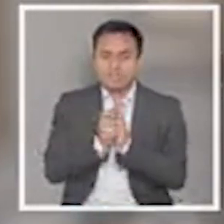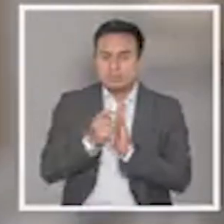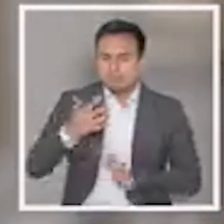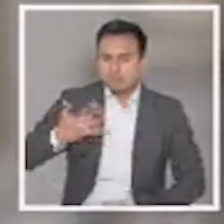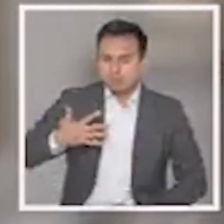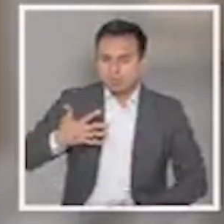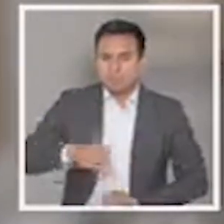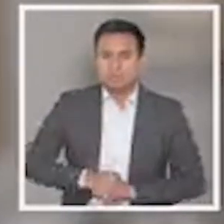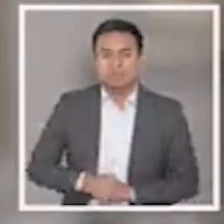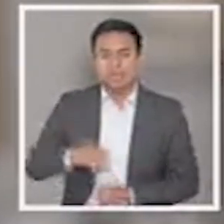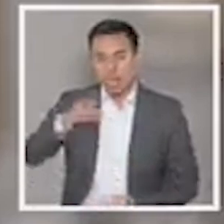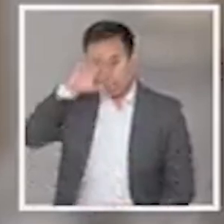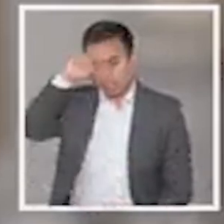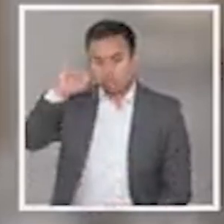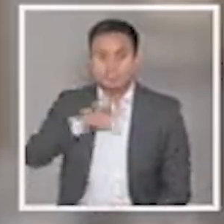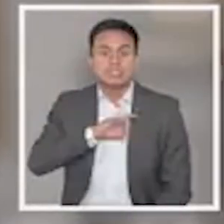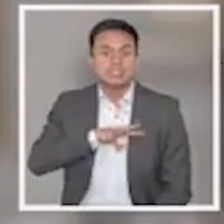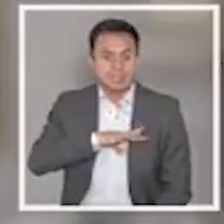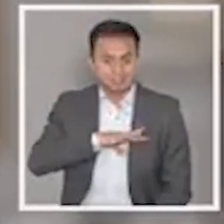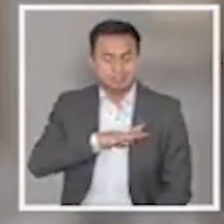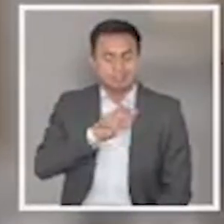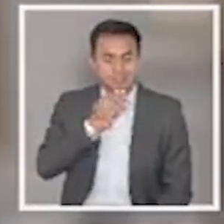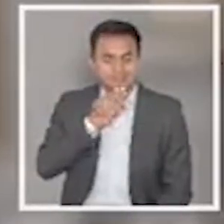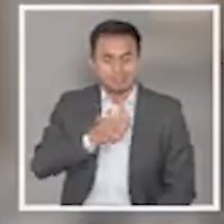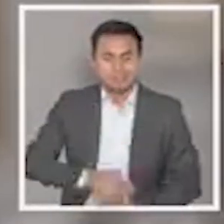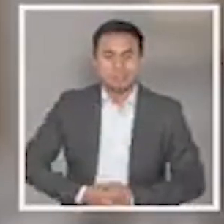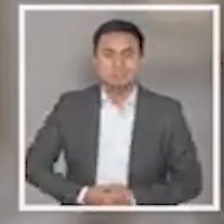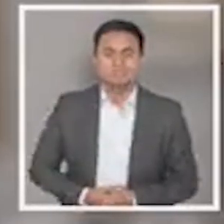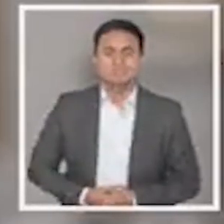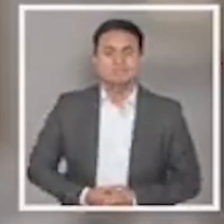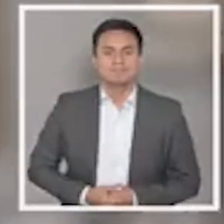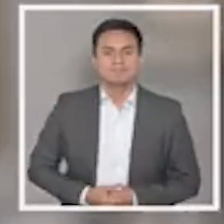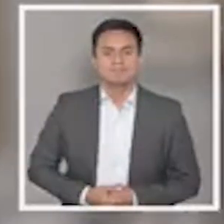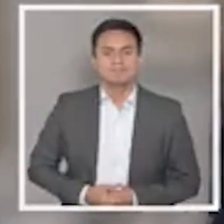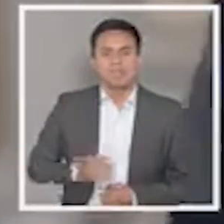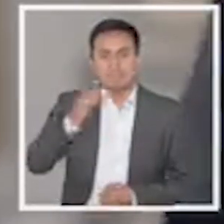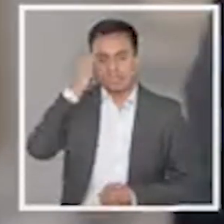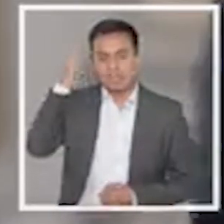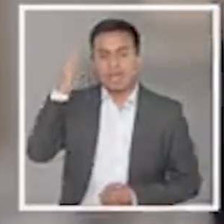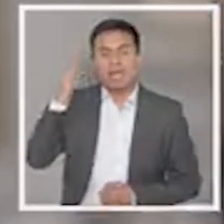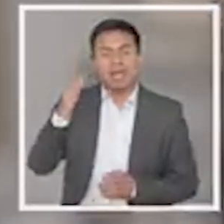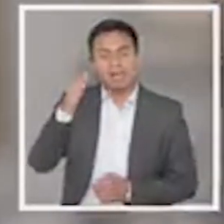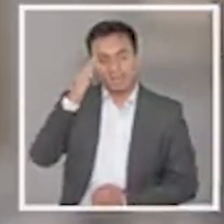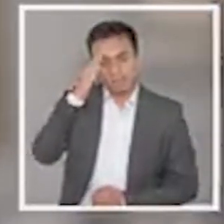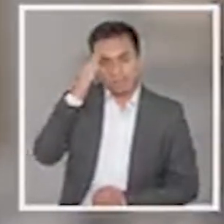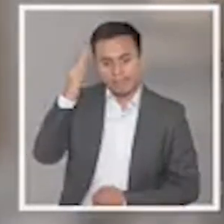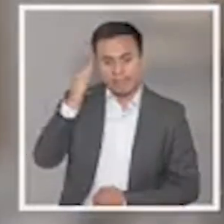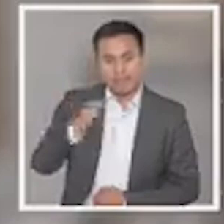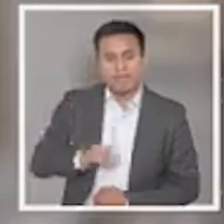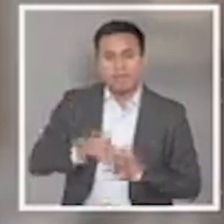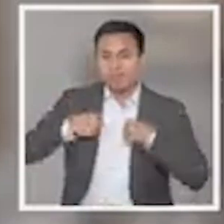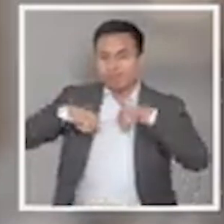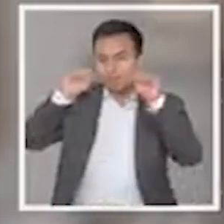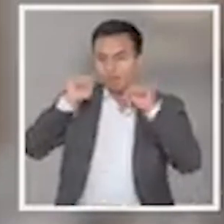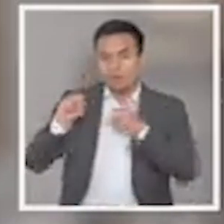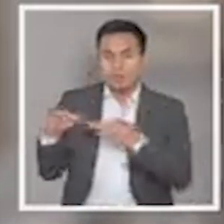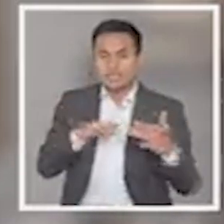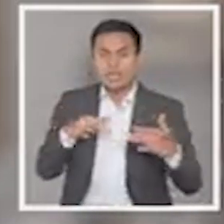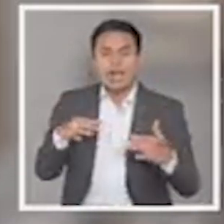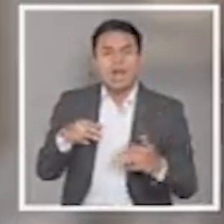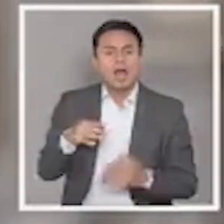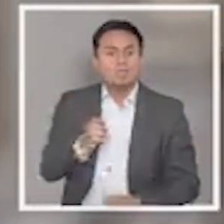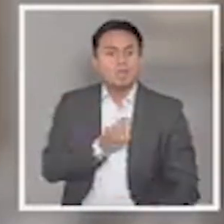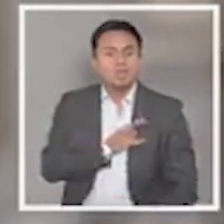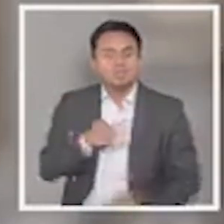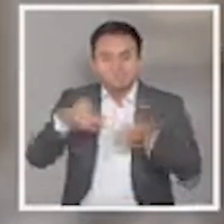importante para los argentinos y para los chilenos. El día del triunfo en la batalla de